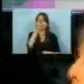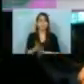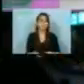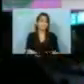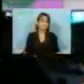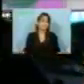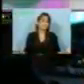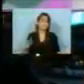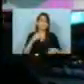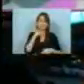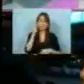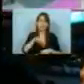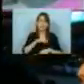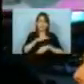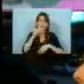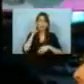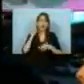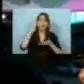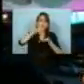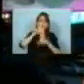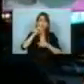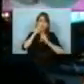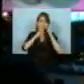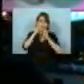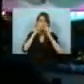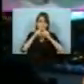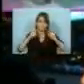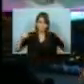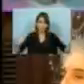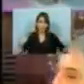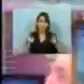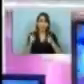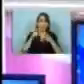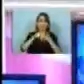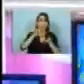maleducado. En el próximo bloque tenemos mucha más información de esta negociación. Señor beneficiario de la...